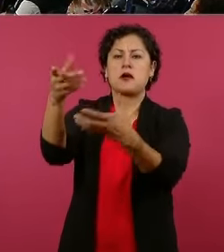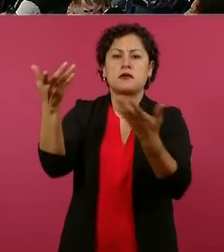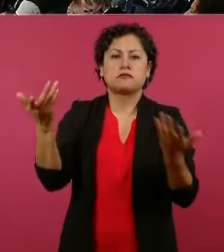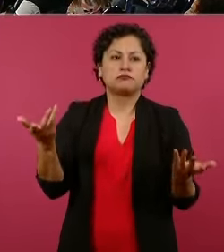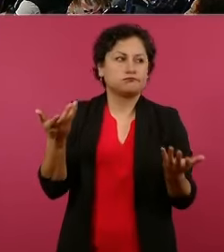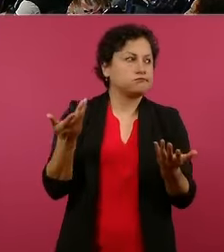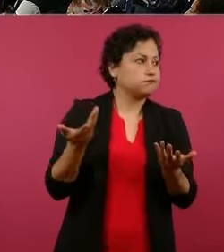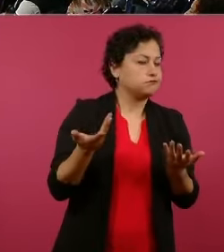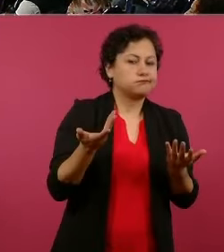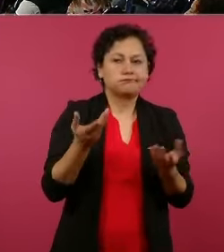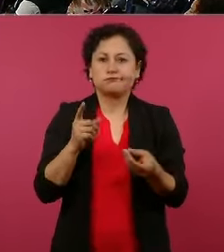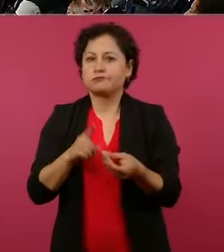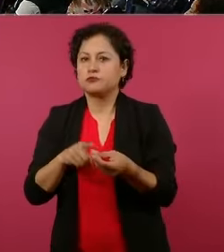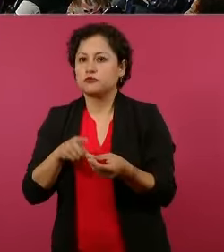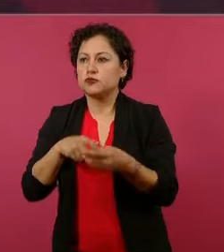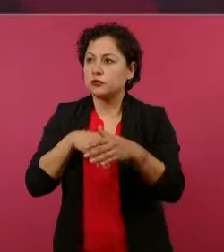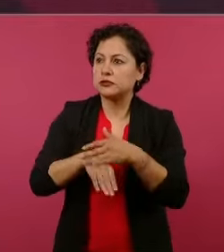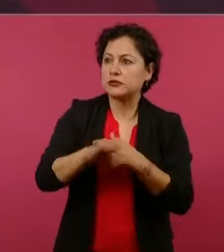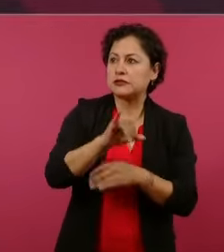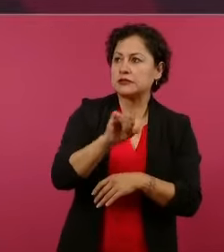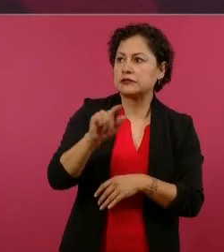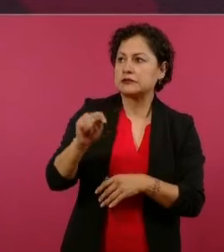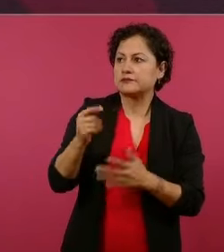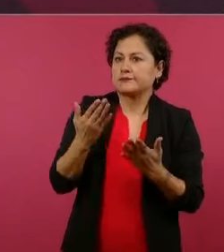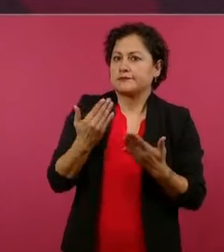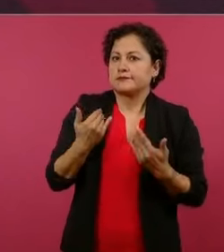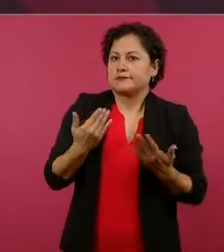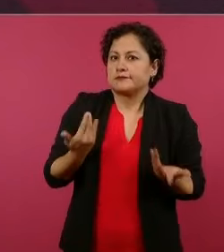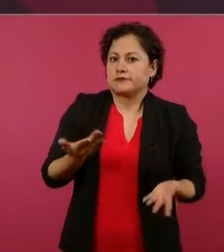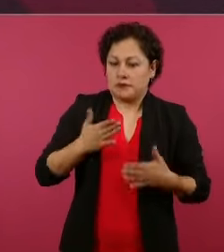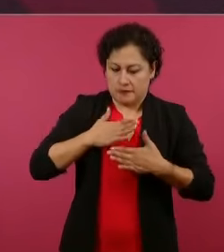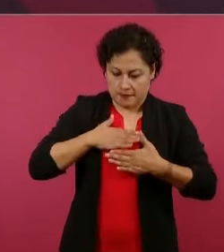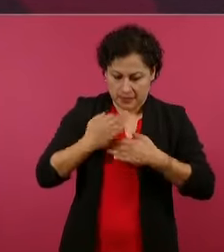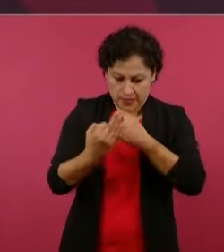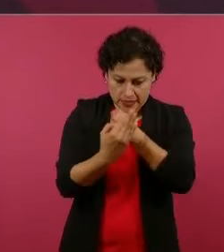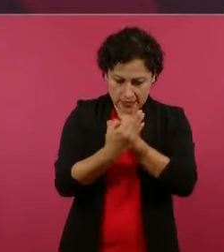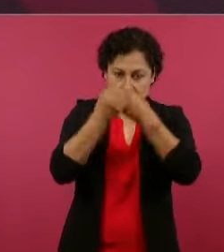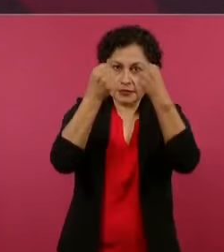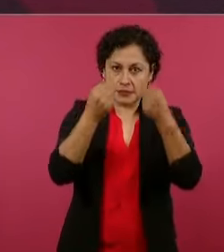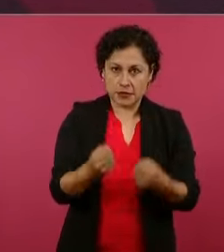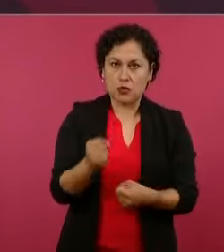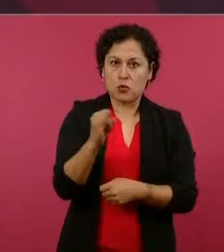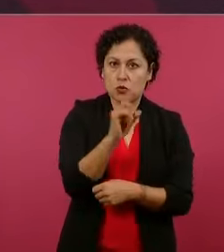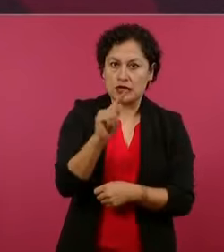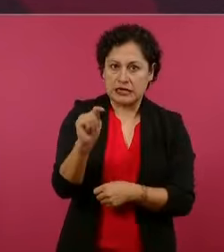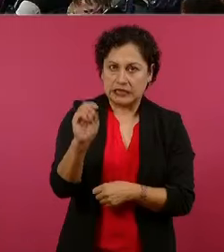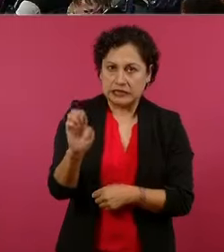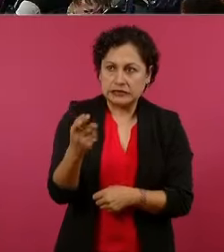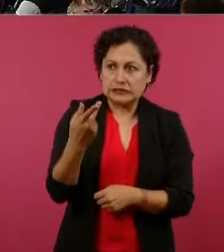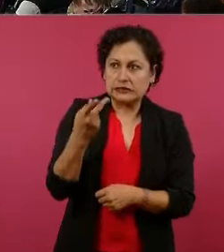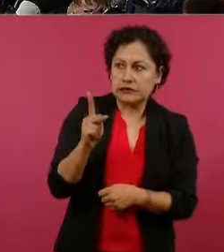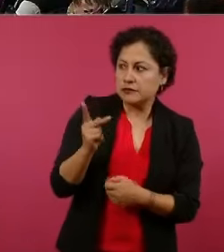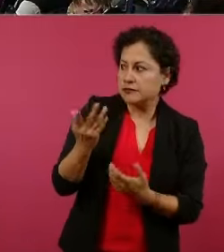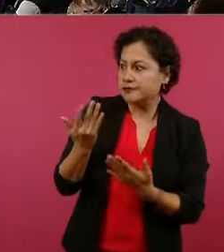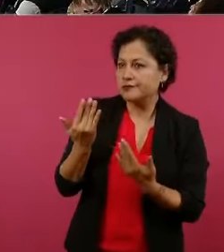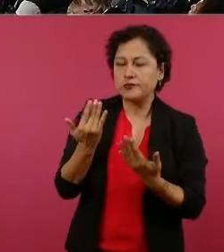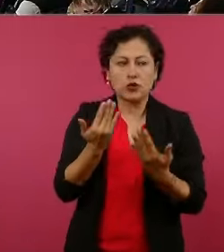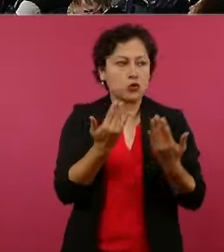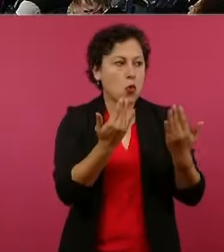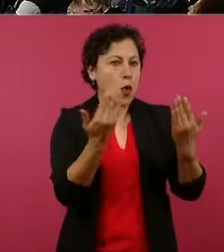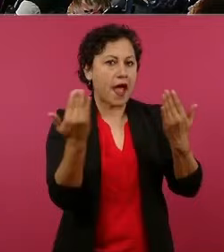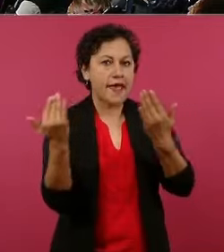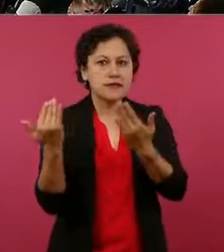clínica del Iste que él es derecho habiente del Iste debe ser atendido en